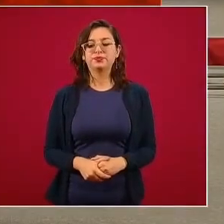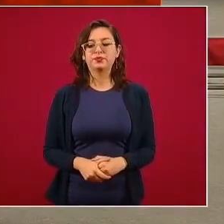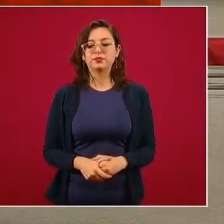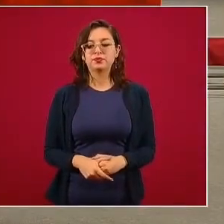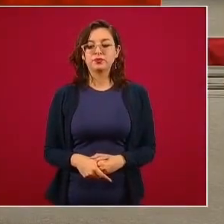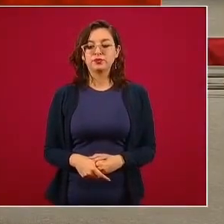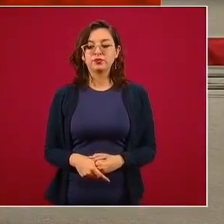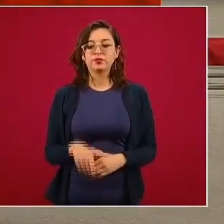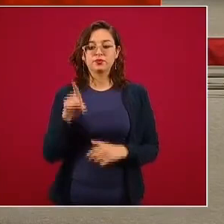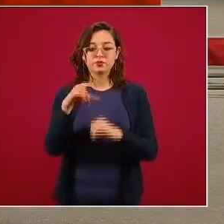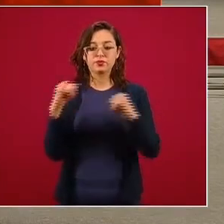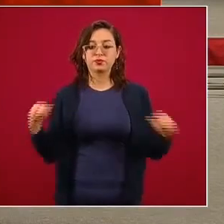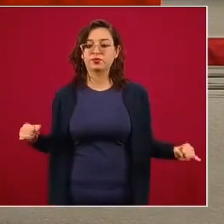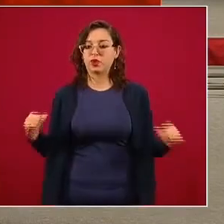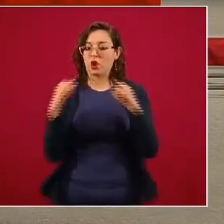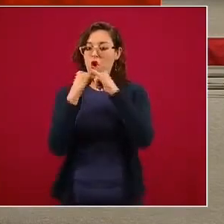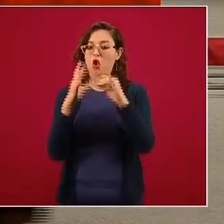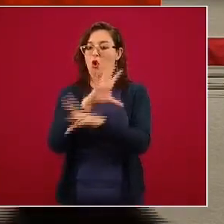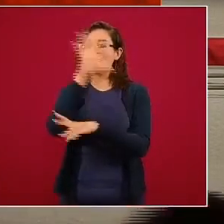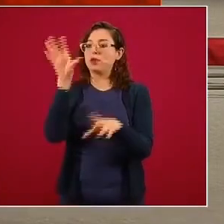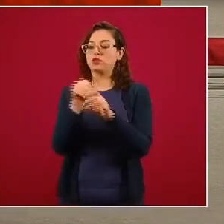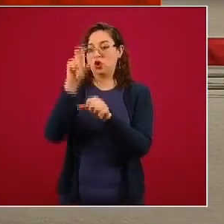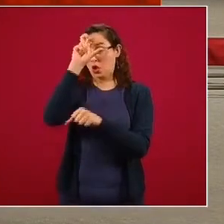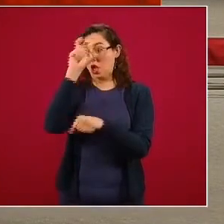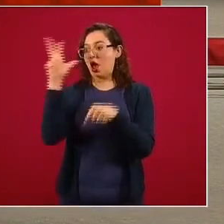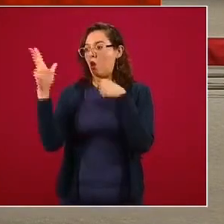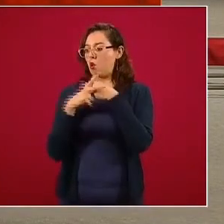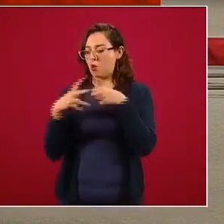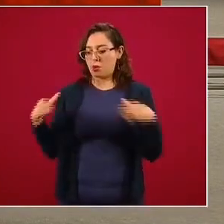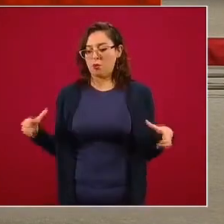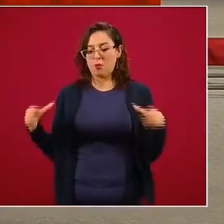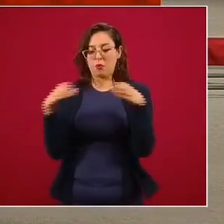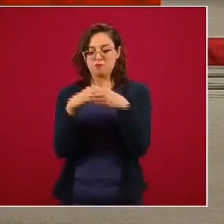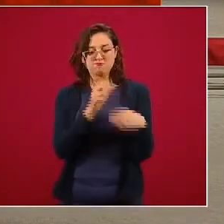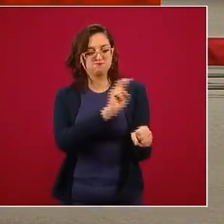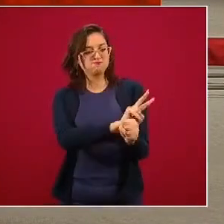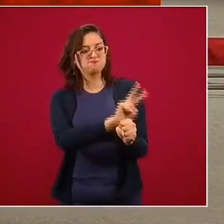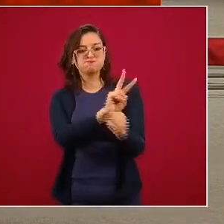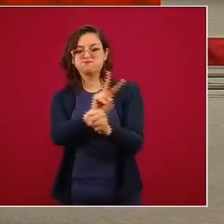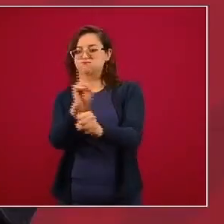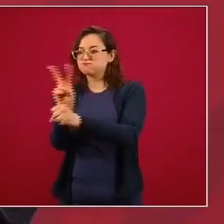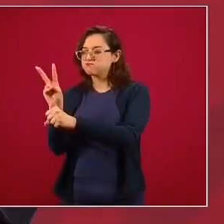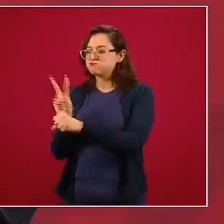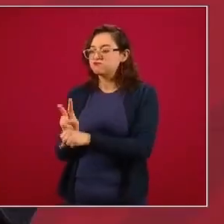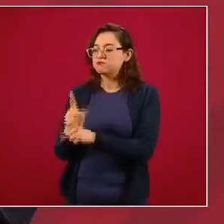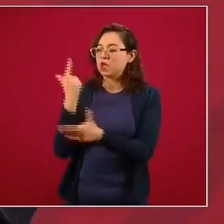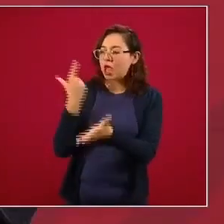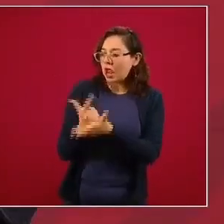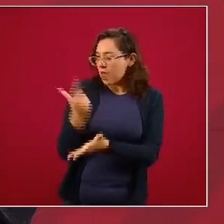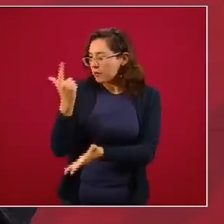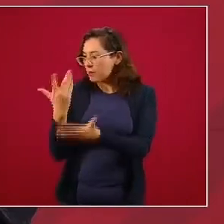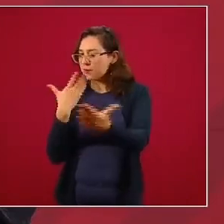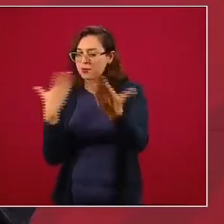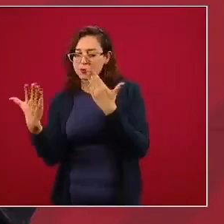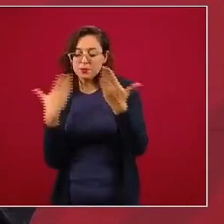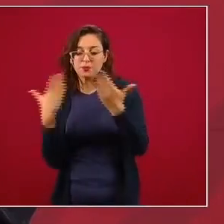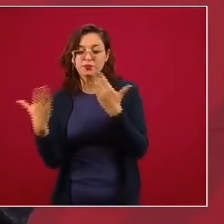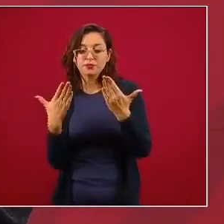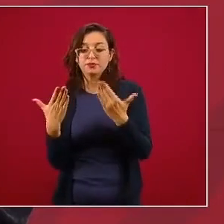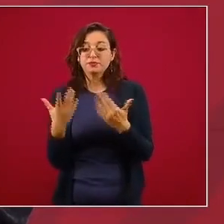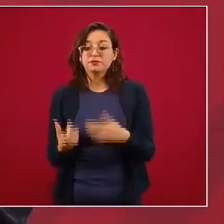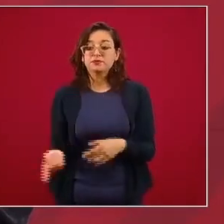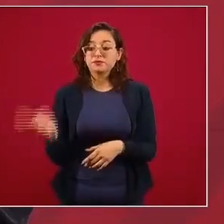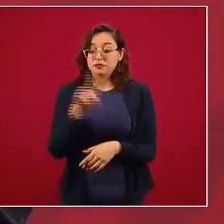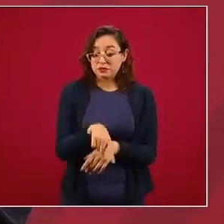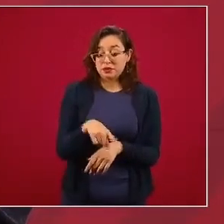institución representa a la Unión Europea en un aspecto técnico, que es la vigilancia y la evaluación de riesgos. Ellos no se encargan de